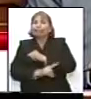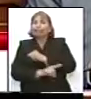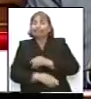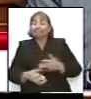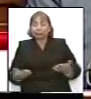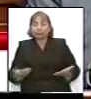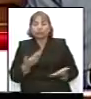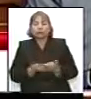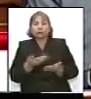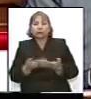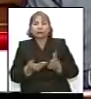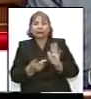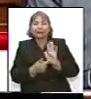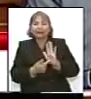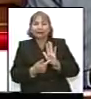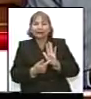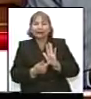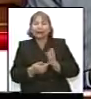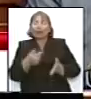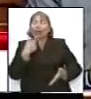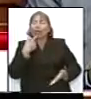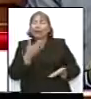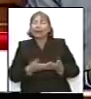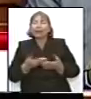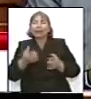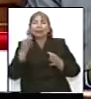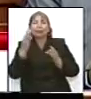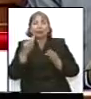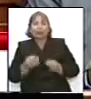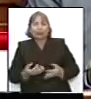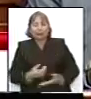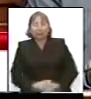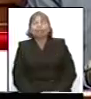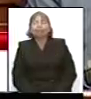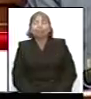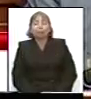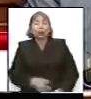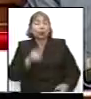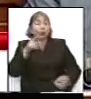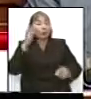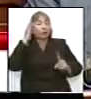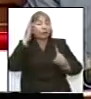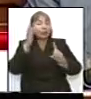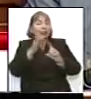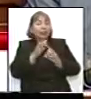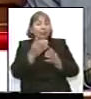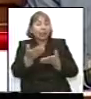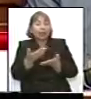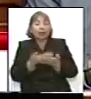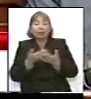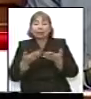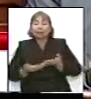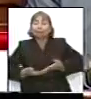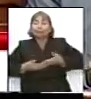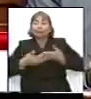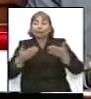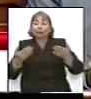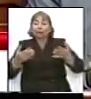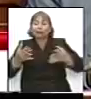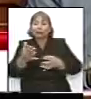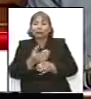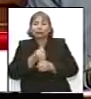La propuesta normativa se sustenta en los siguientes fundamentos. Su finalidad es declarar de interés nacional la